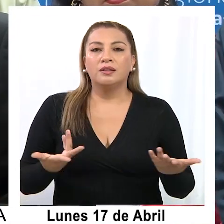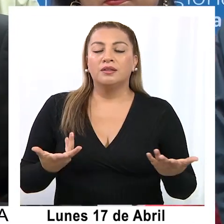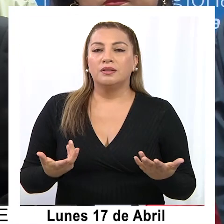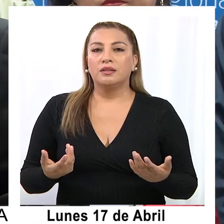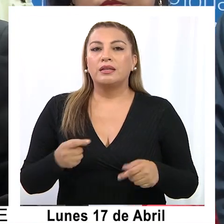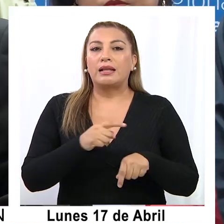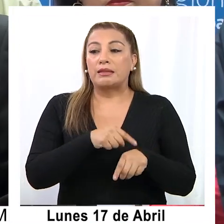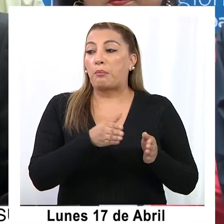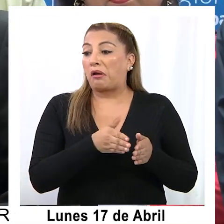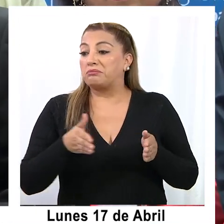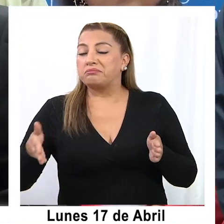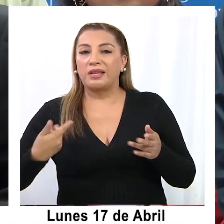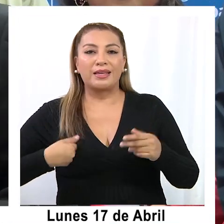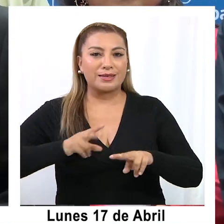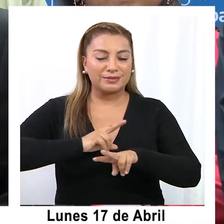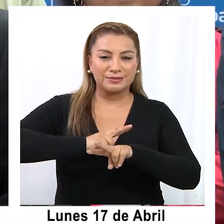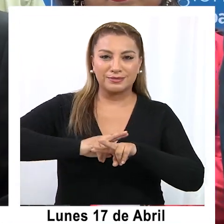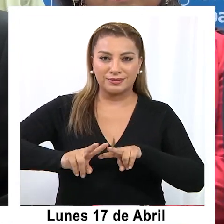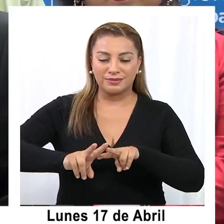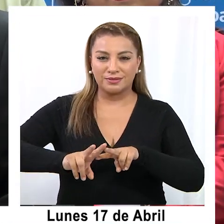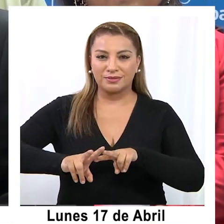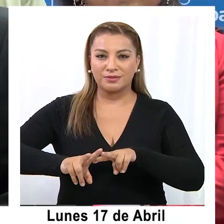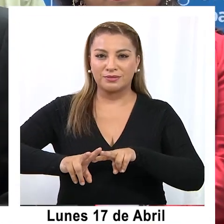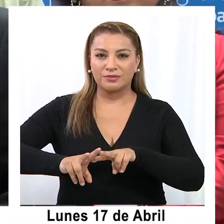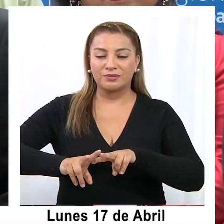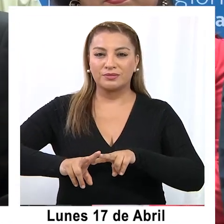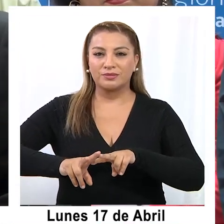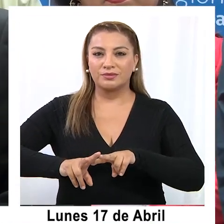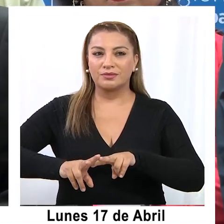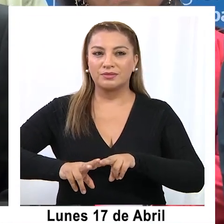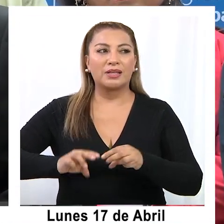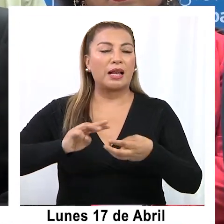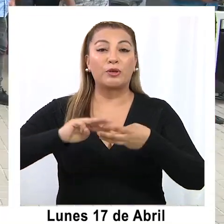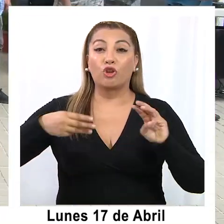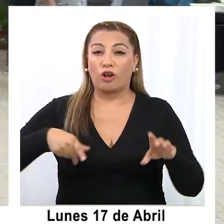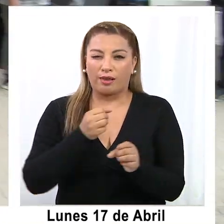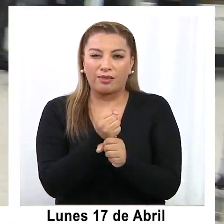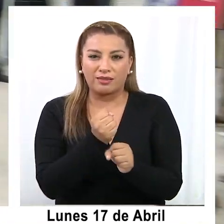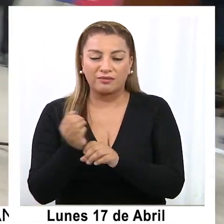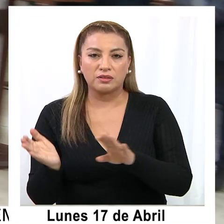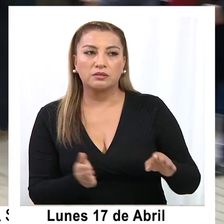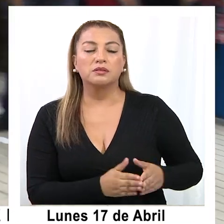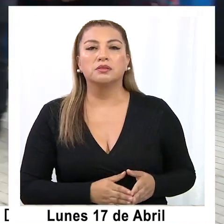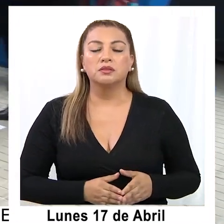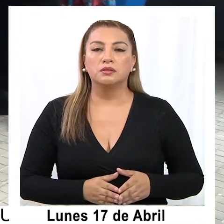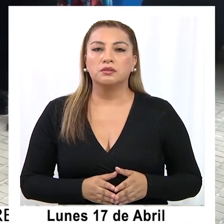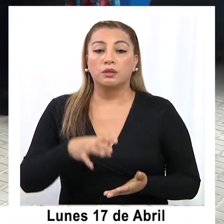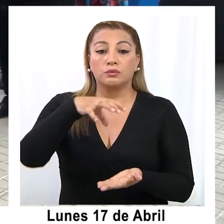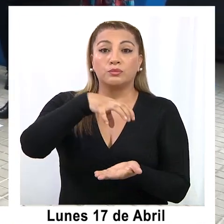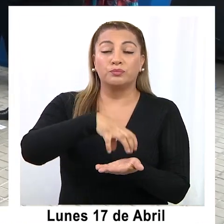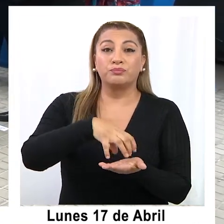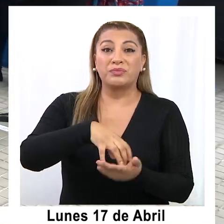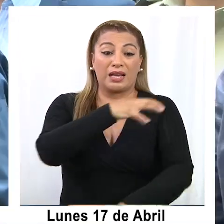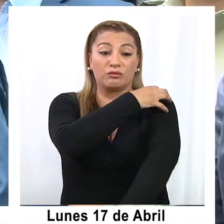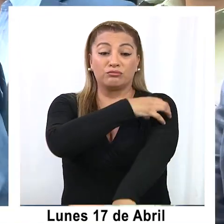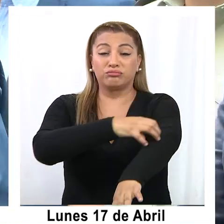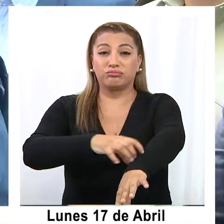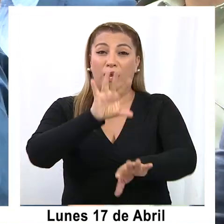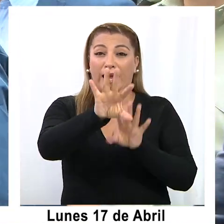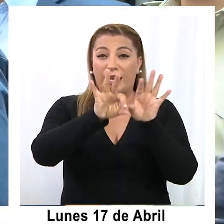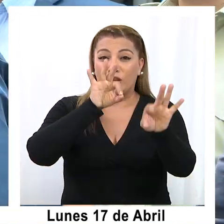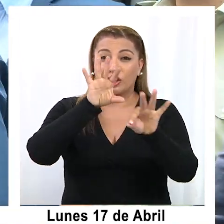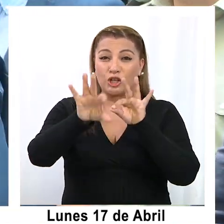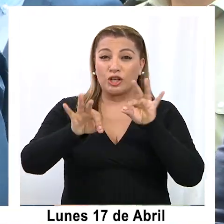que se practicó esta metodología de trabajo. Las comunas seleccionadas en este plan